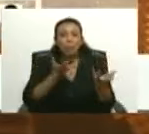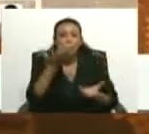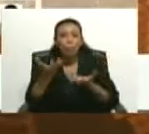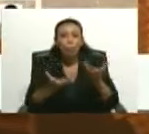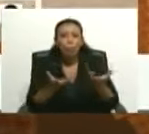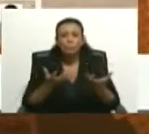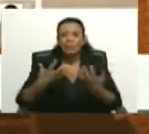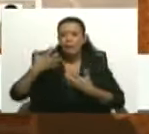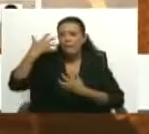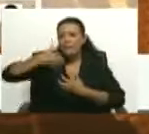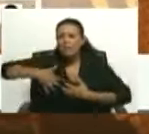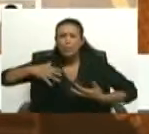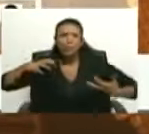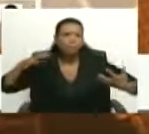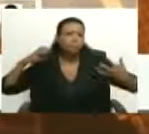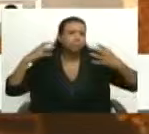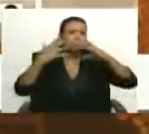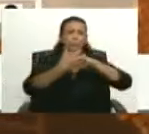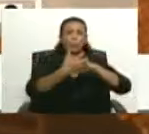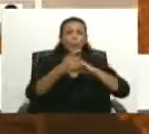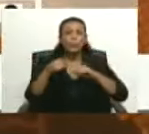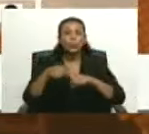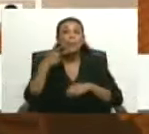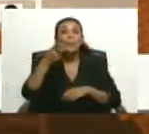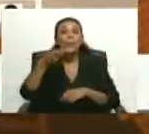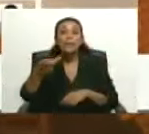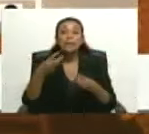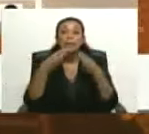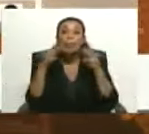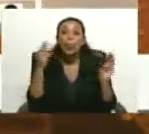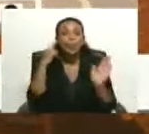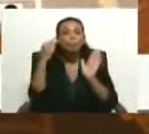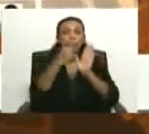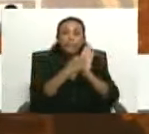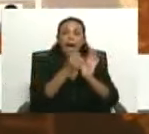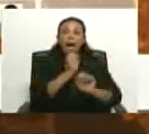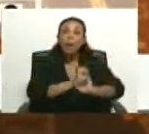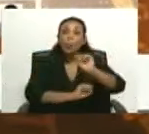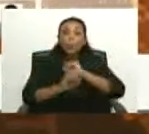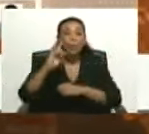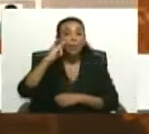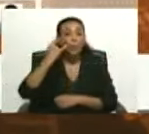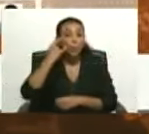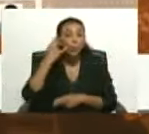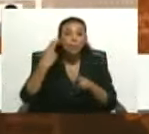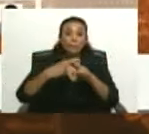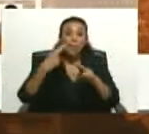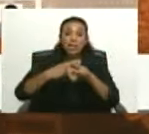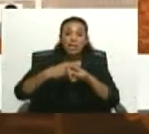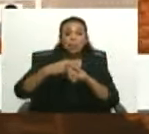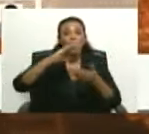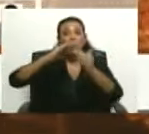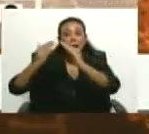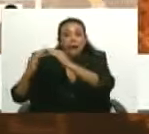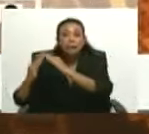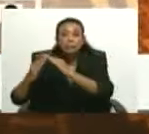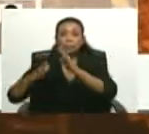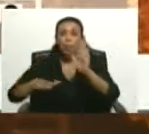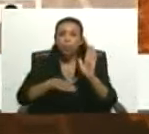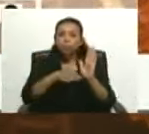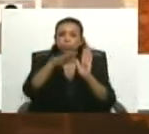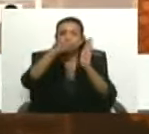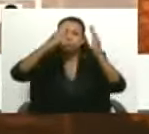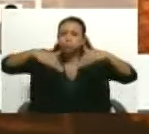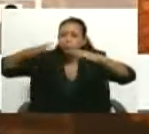en la reforestación, avanzar en las políticas públicas de prevención y mitigación de riesgos, así como usted lo ha venido señalando